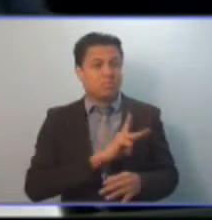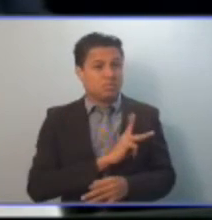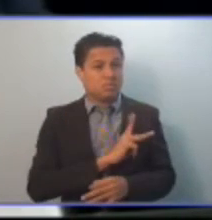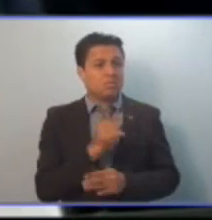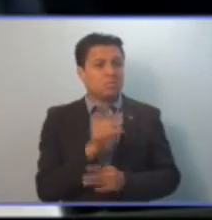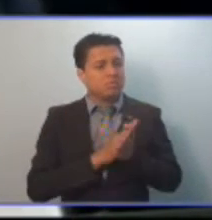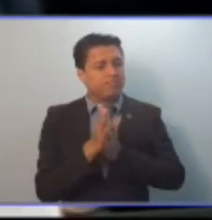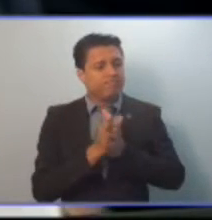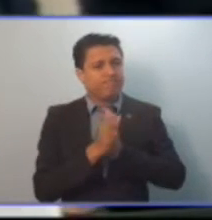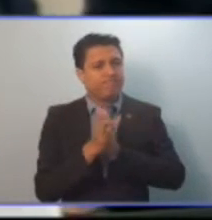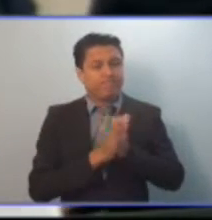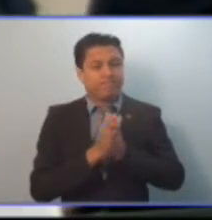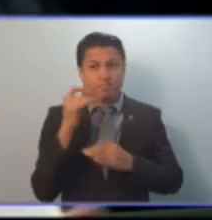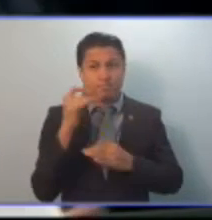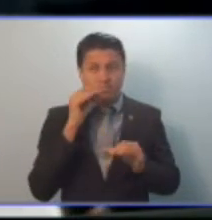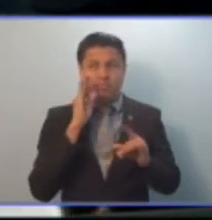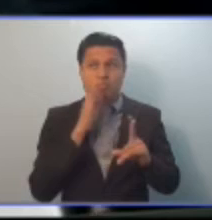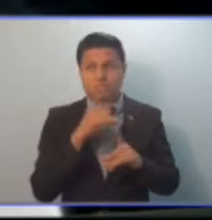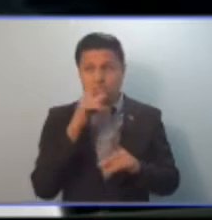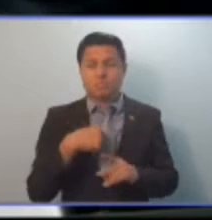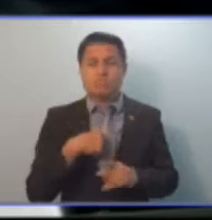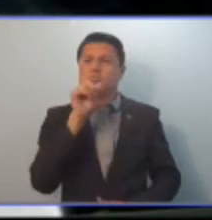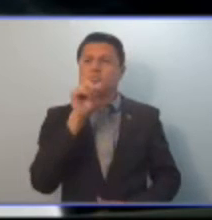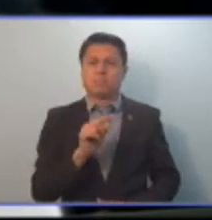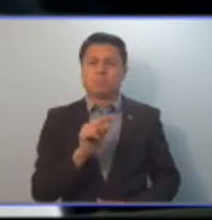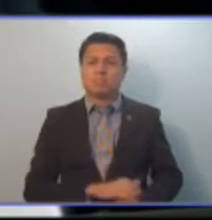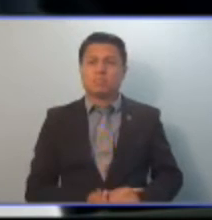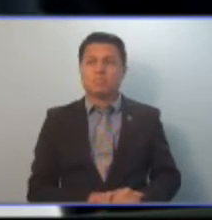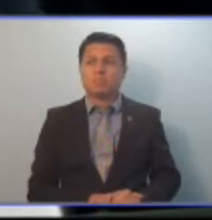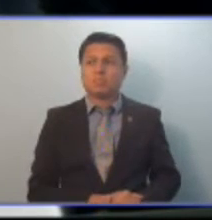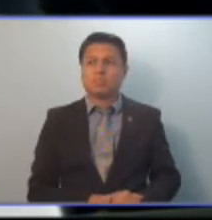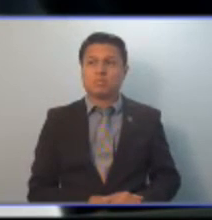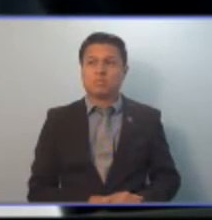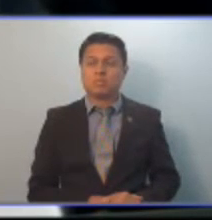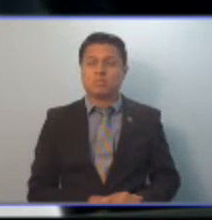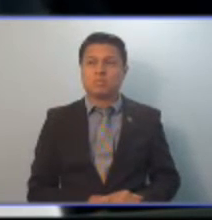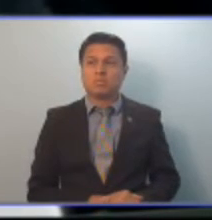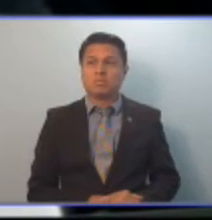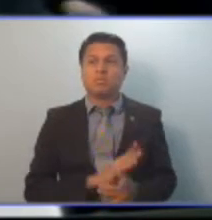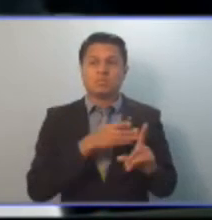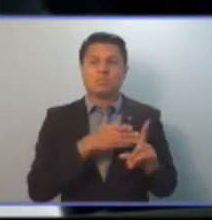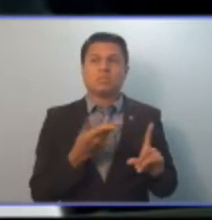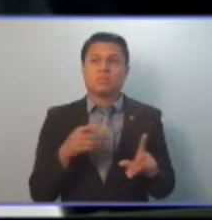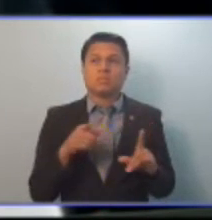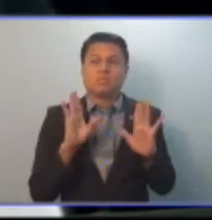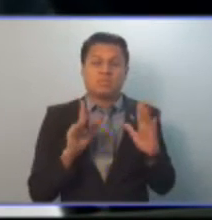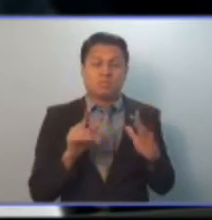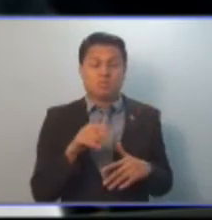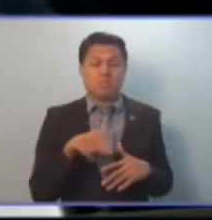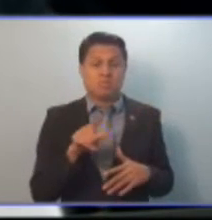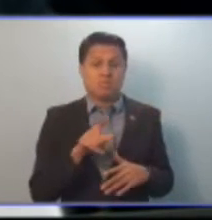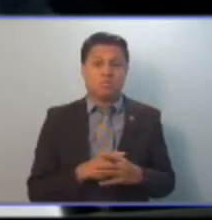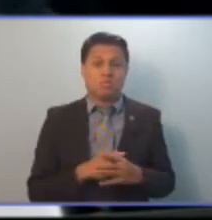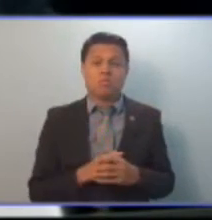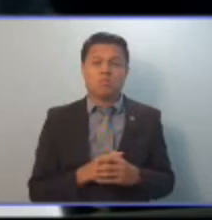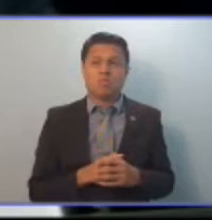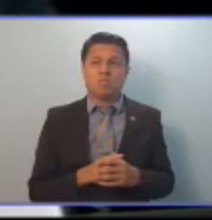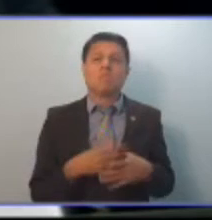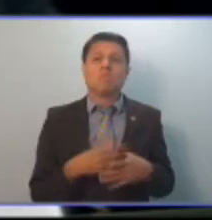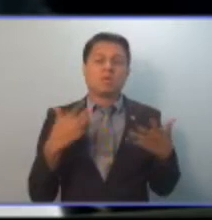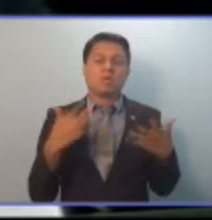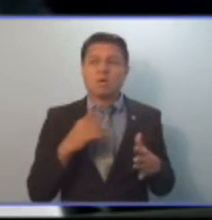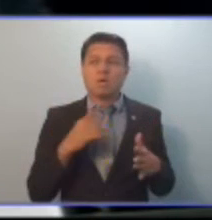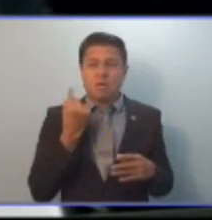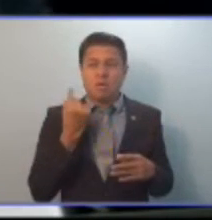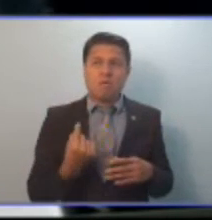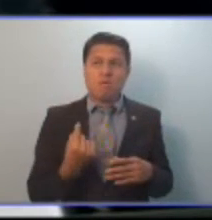deseo, esa dedicación. Pero mi pregunta va encaminada acerca si usted, ya que ha sido